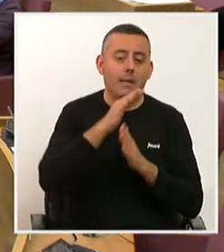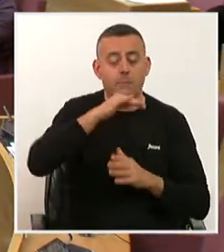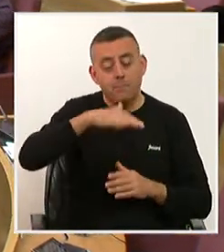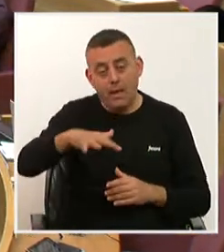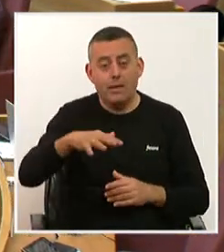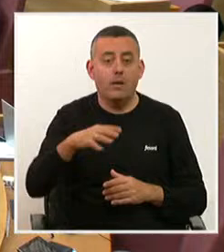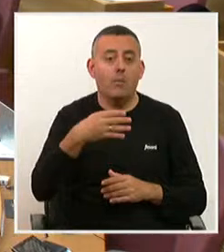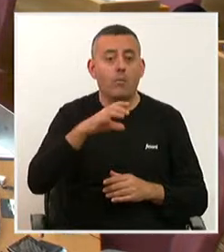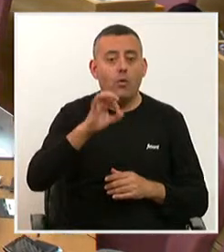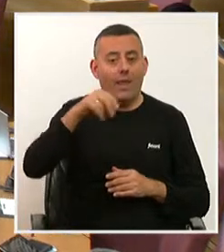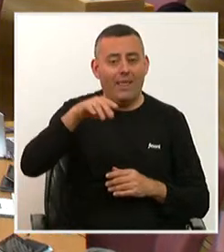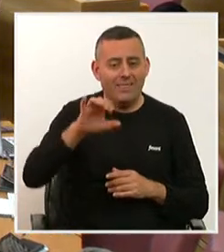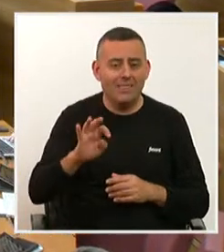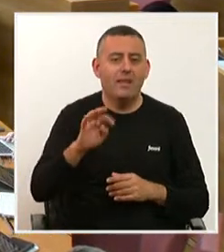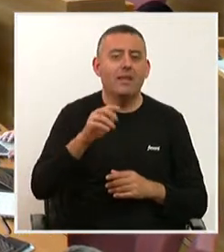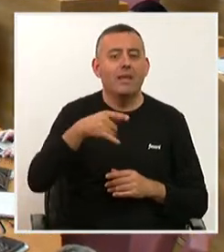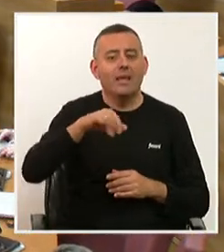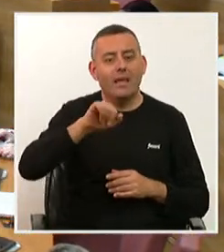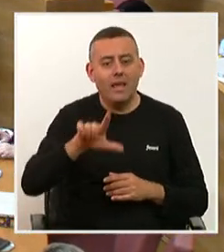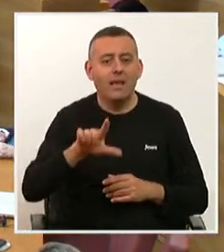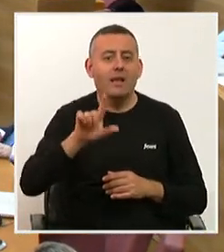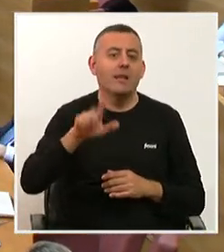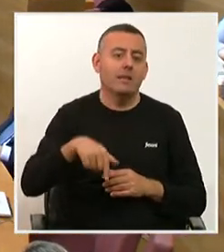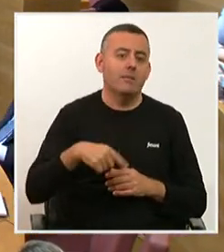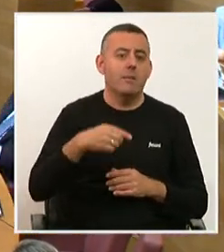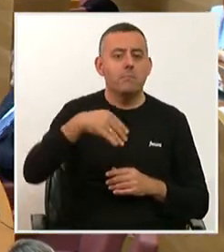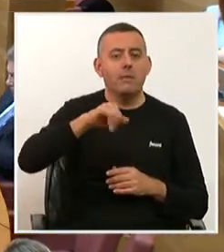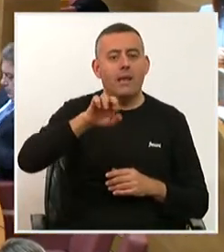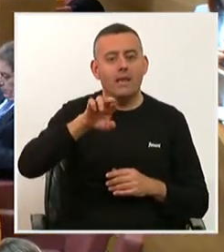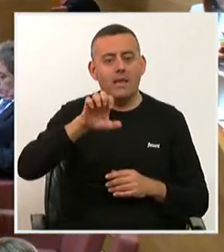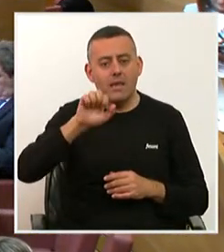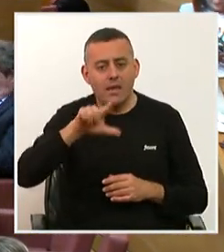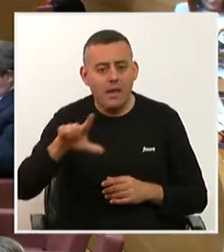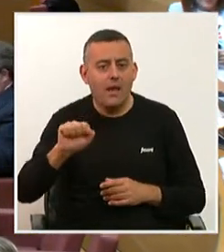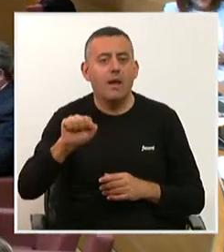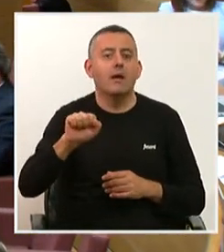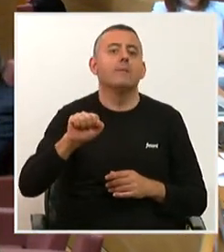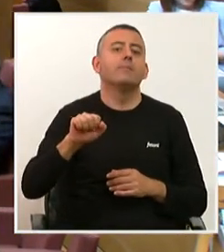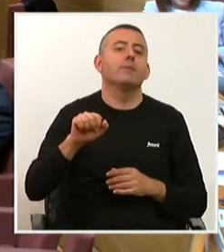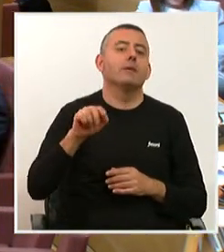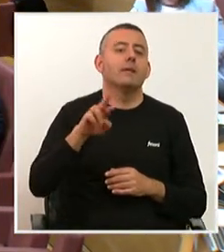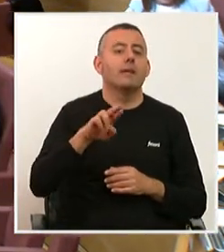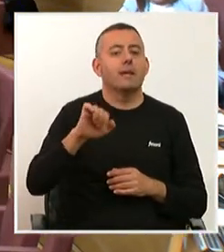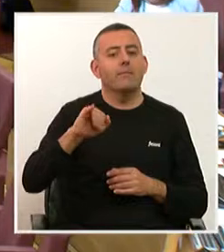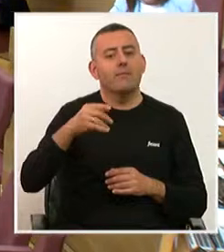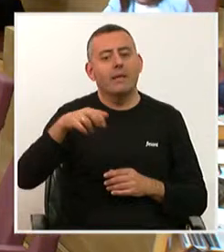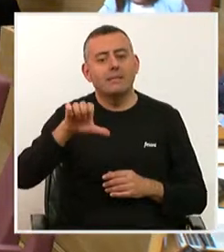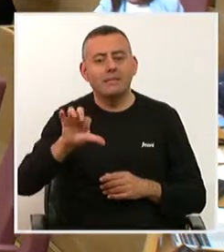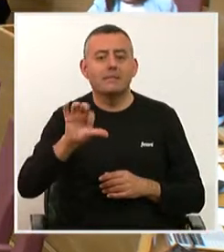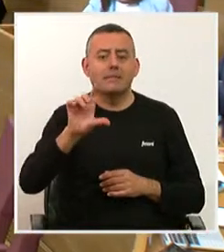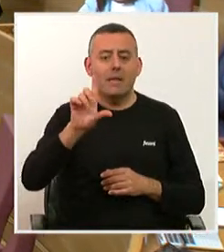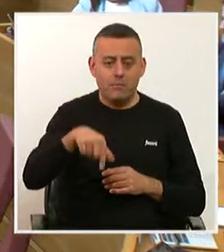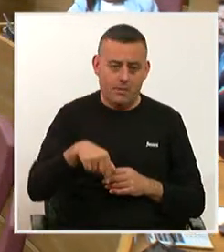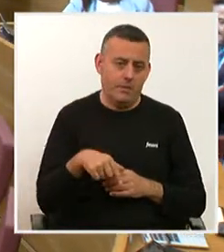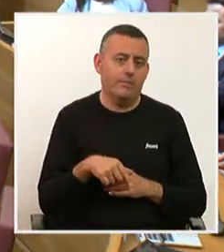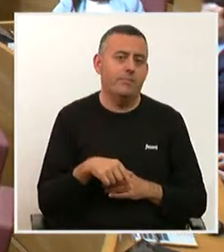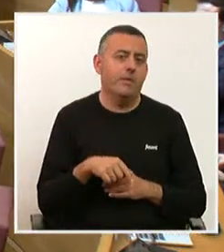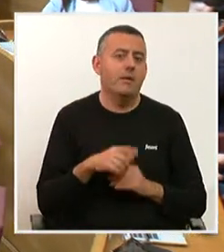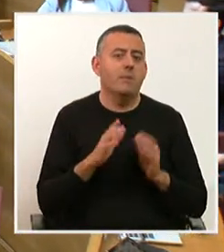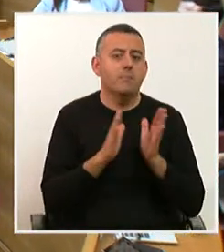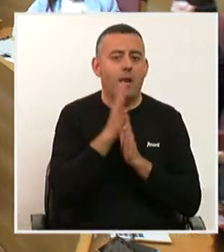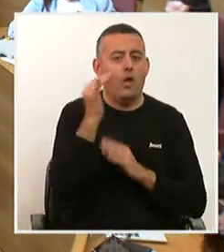miel Gil con mire vives o con bor penal entre yses artistes artistes